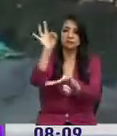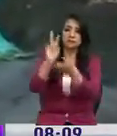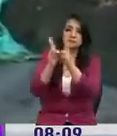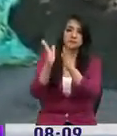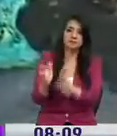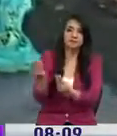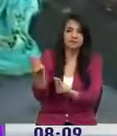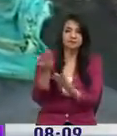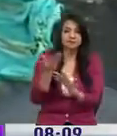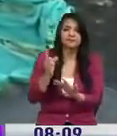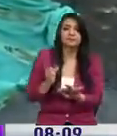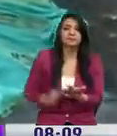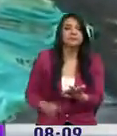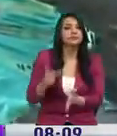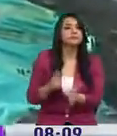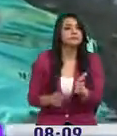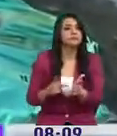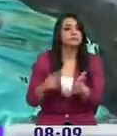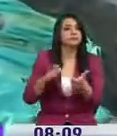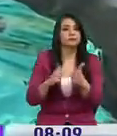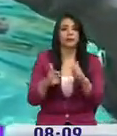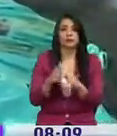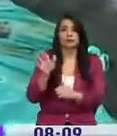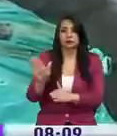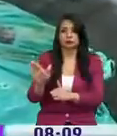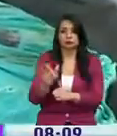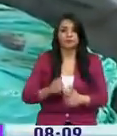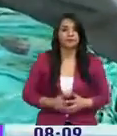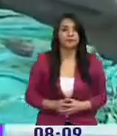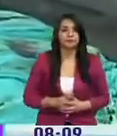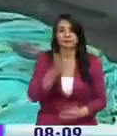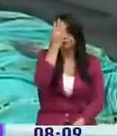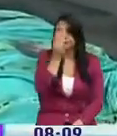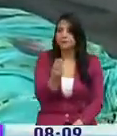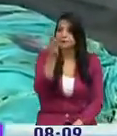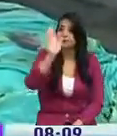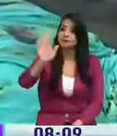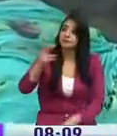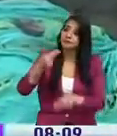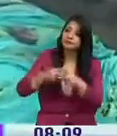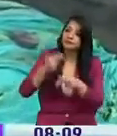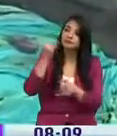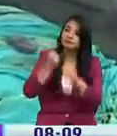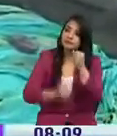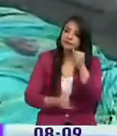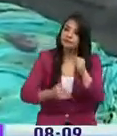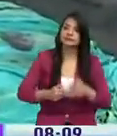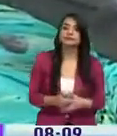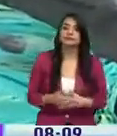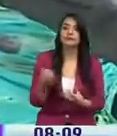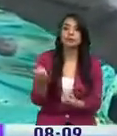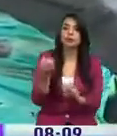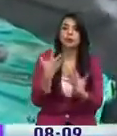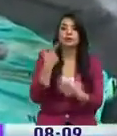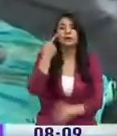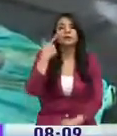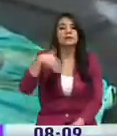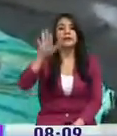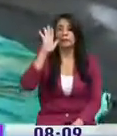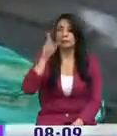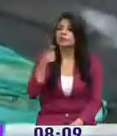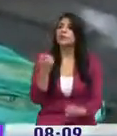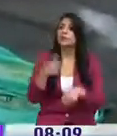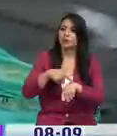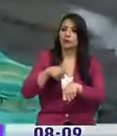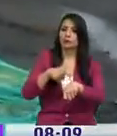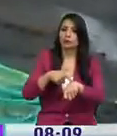que me cuenten más detalles los inconvenientes que han tenido con esta obra buenos días vecino ayúdame con su nombre y apellido comenta me hace cuánto tiempo están en